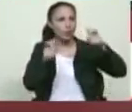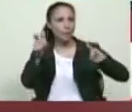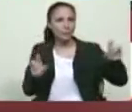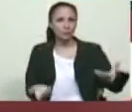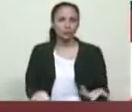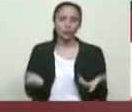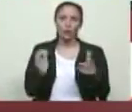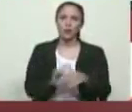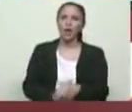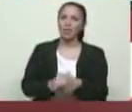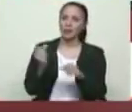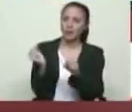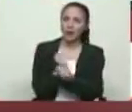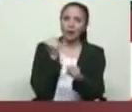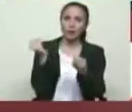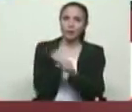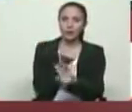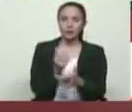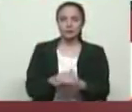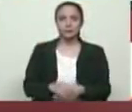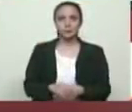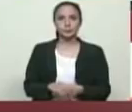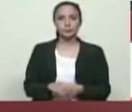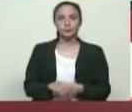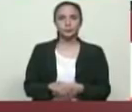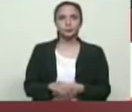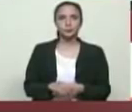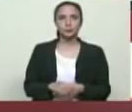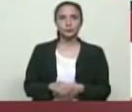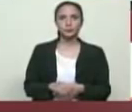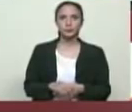barrios, con las comunas.